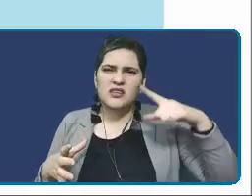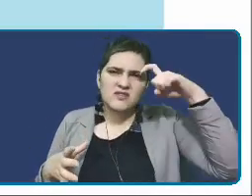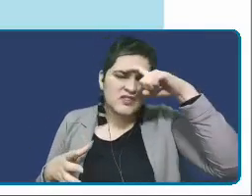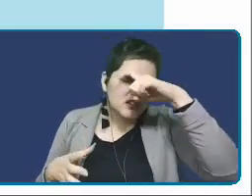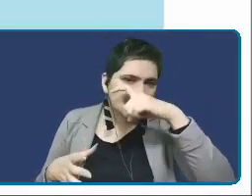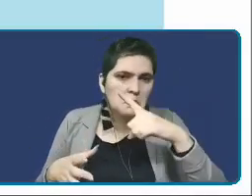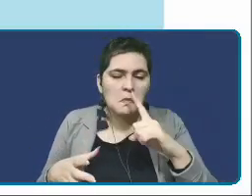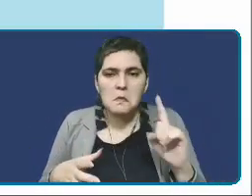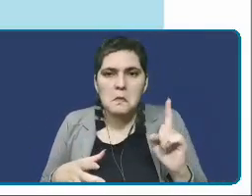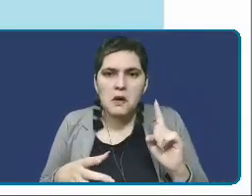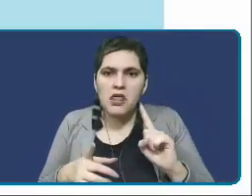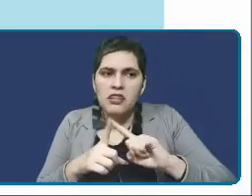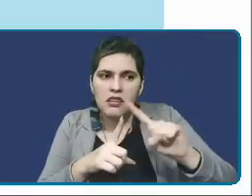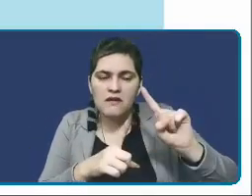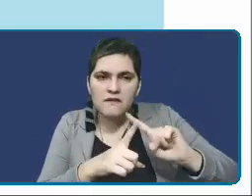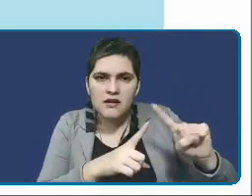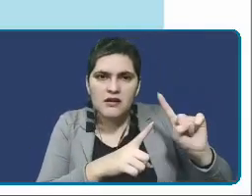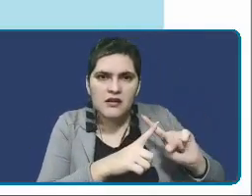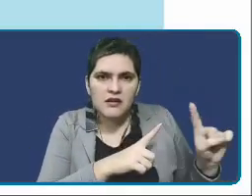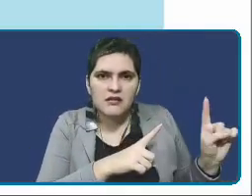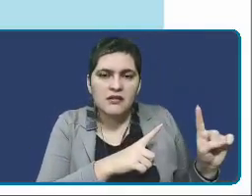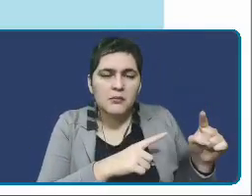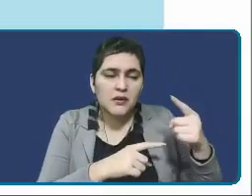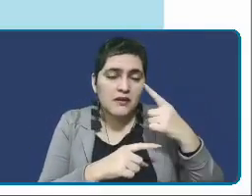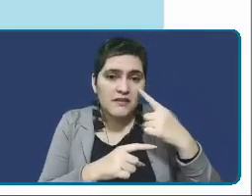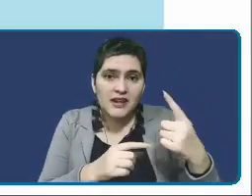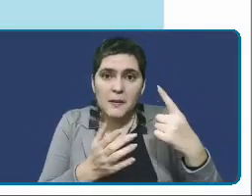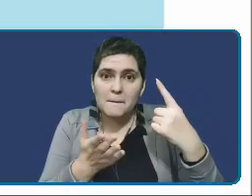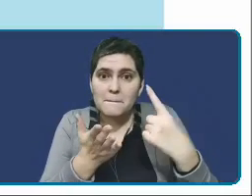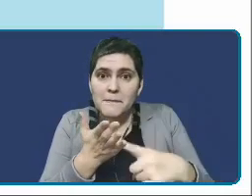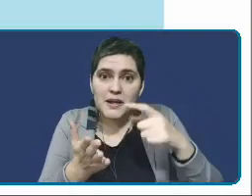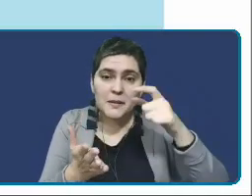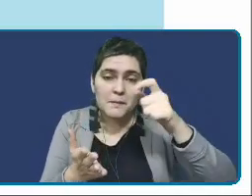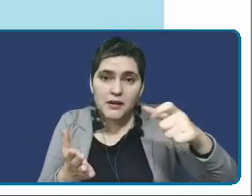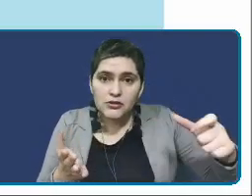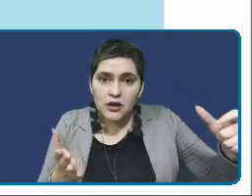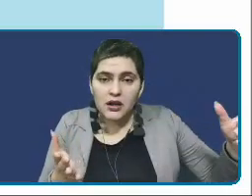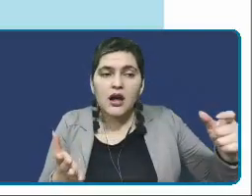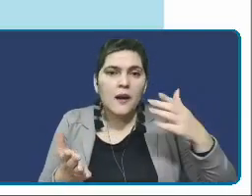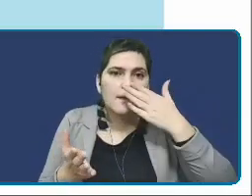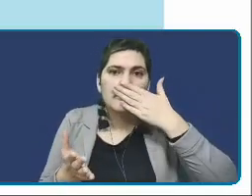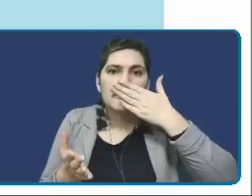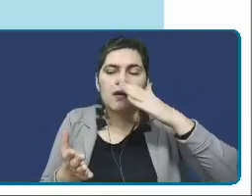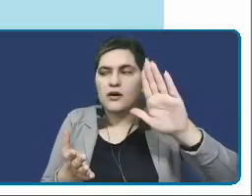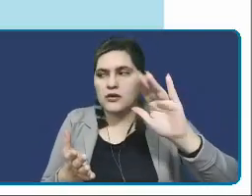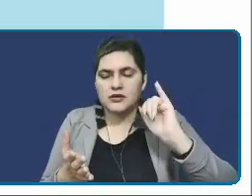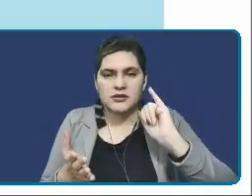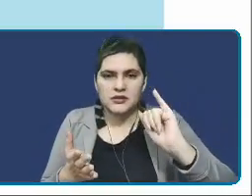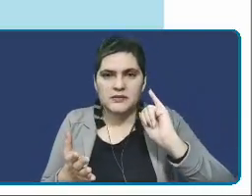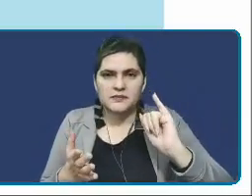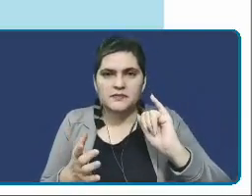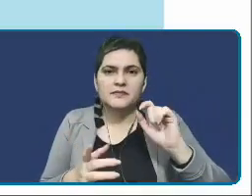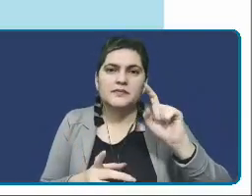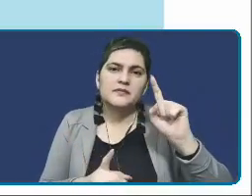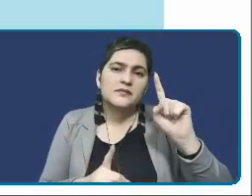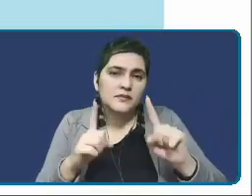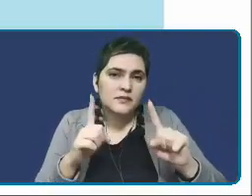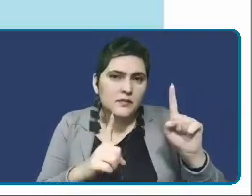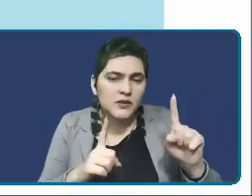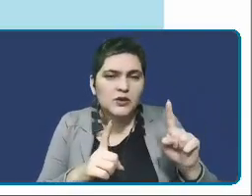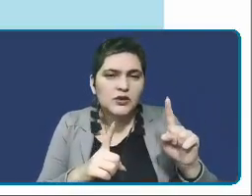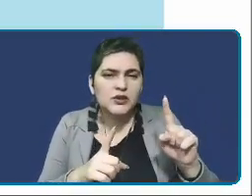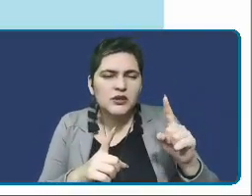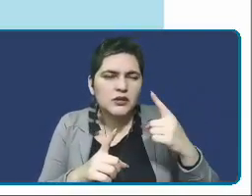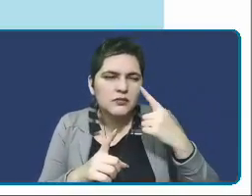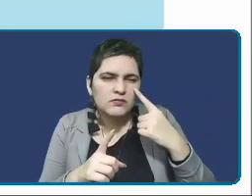cuando los analizaban en estos 1000 pacientes se vio que mejoraba un poco, y también en algunos dominios o síntomas centrales